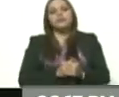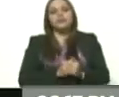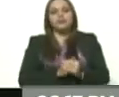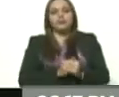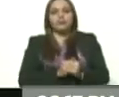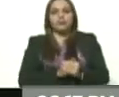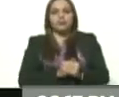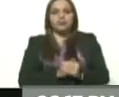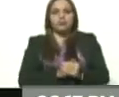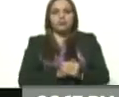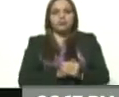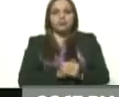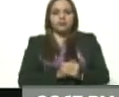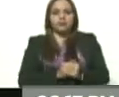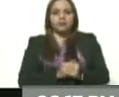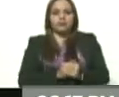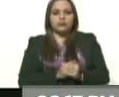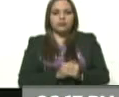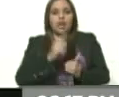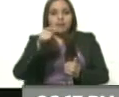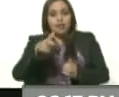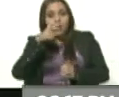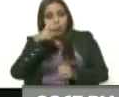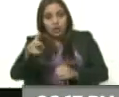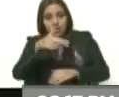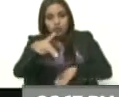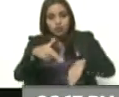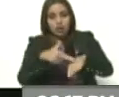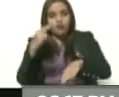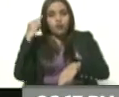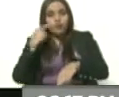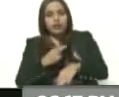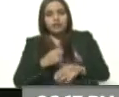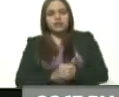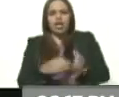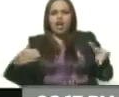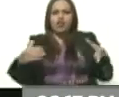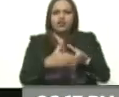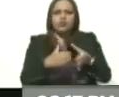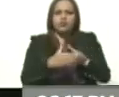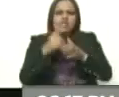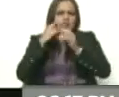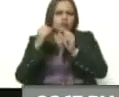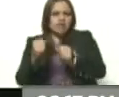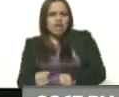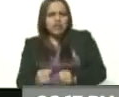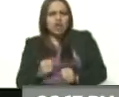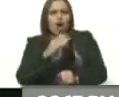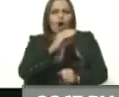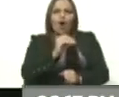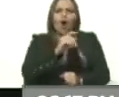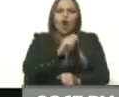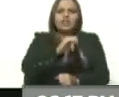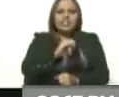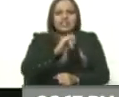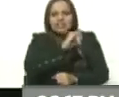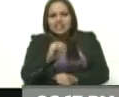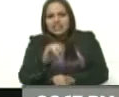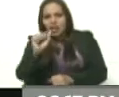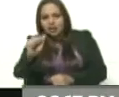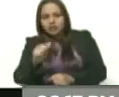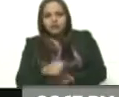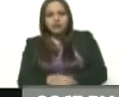y también en la Guardia Nacional Bolivariana, el Regimiento de Seguridad de Cotiza. Y también